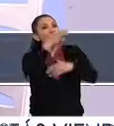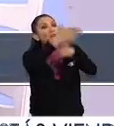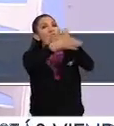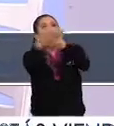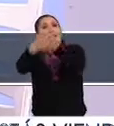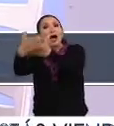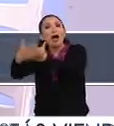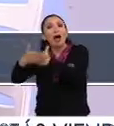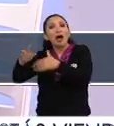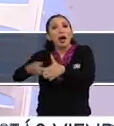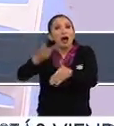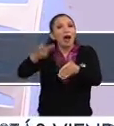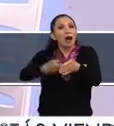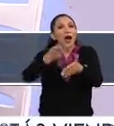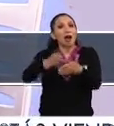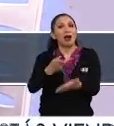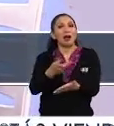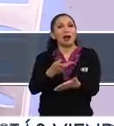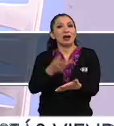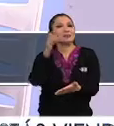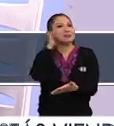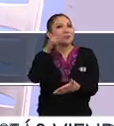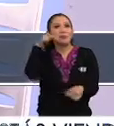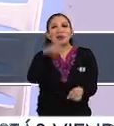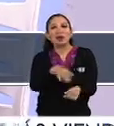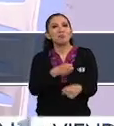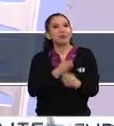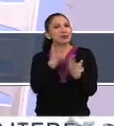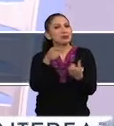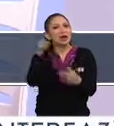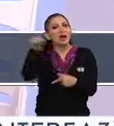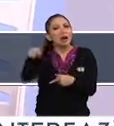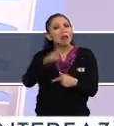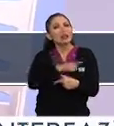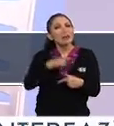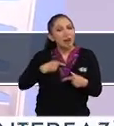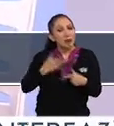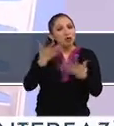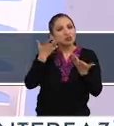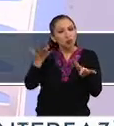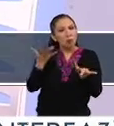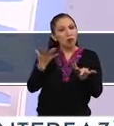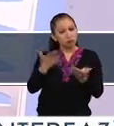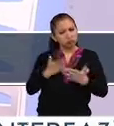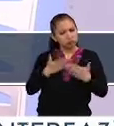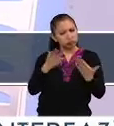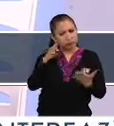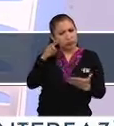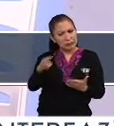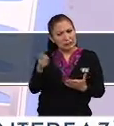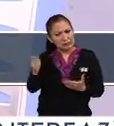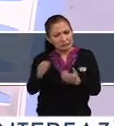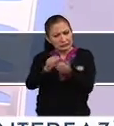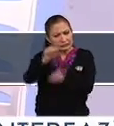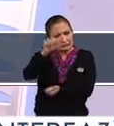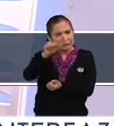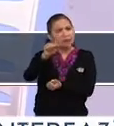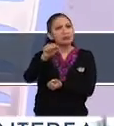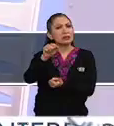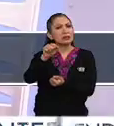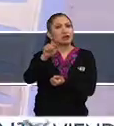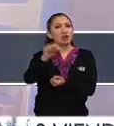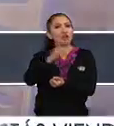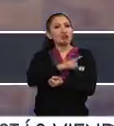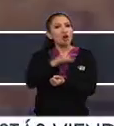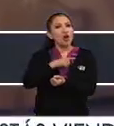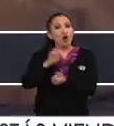llamado permanente. Siempre está ahí, debemos tener la disposición de verlo y no solamente